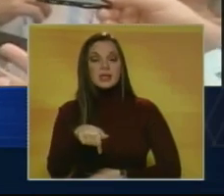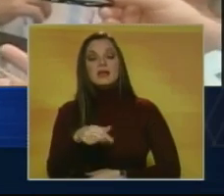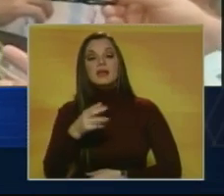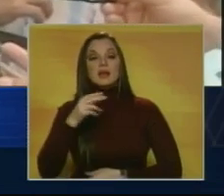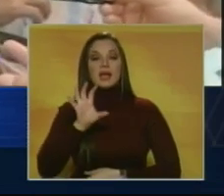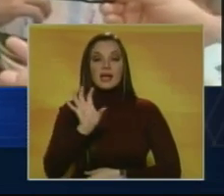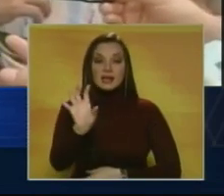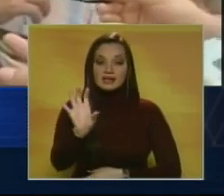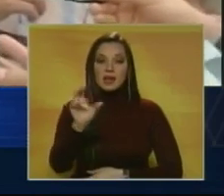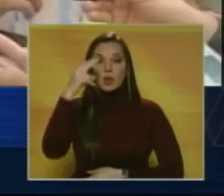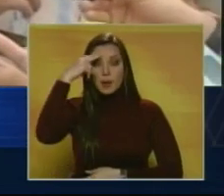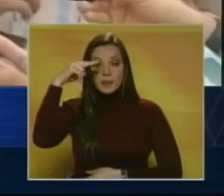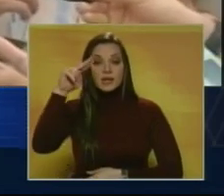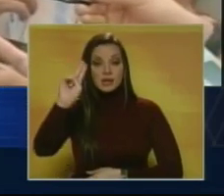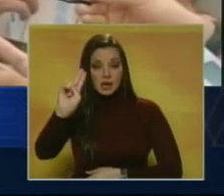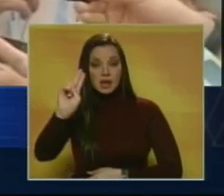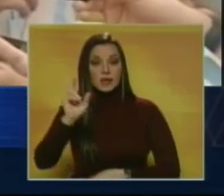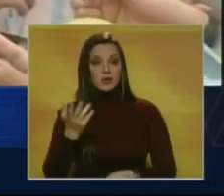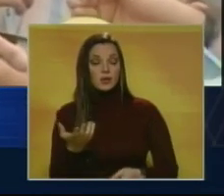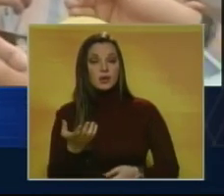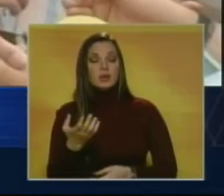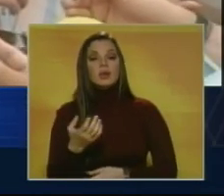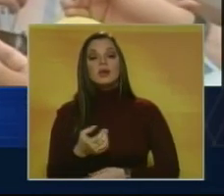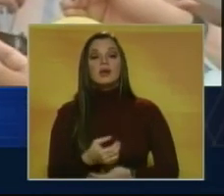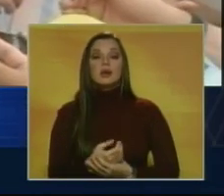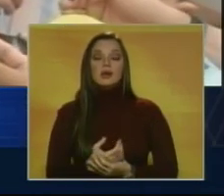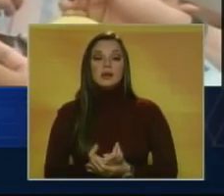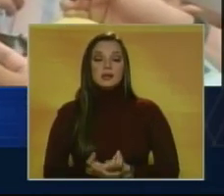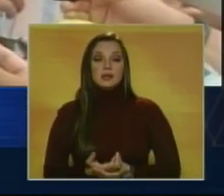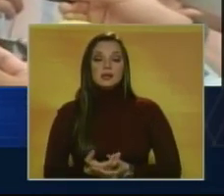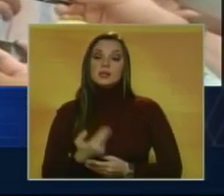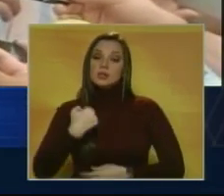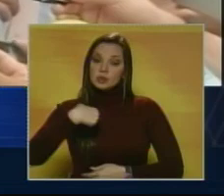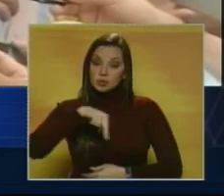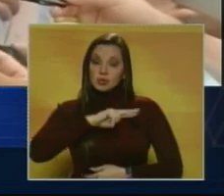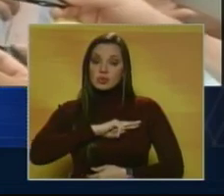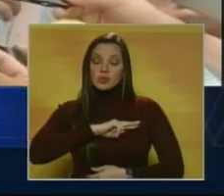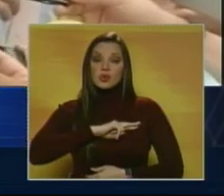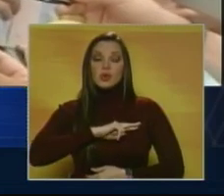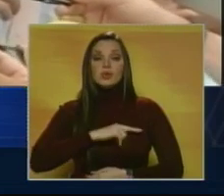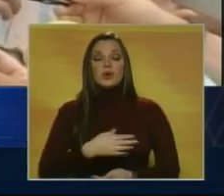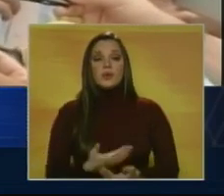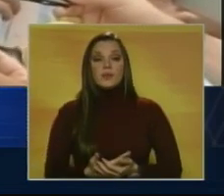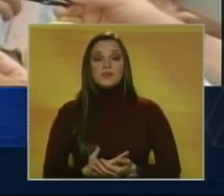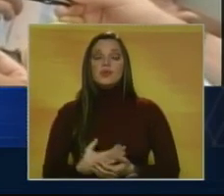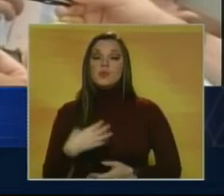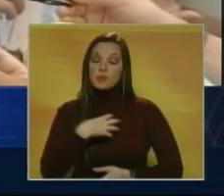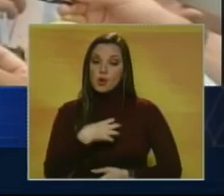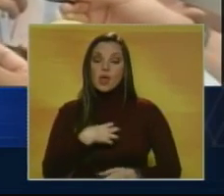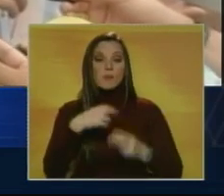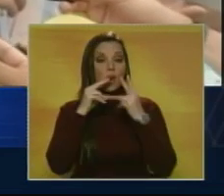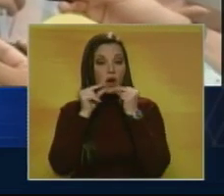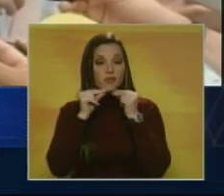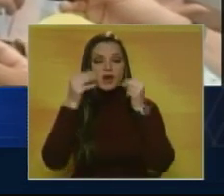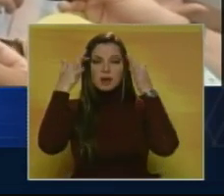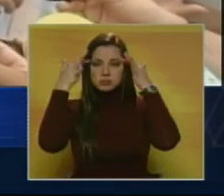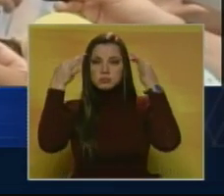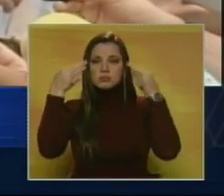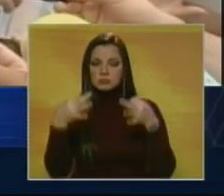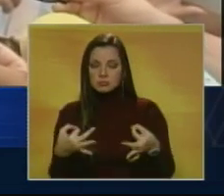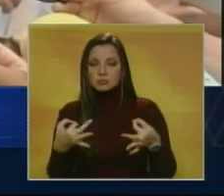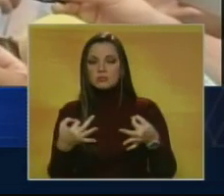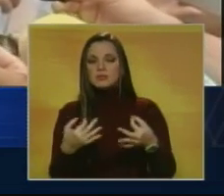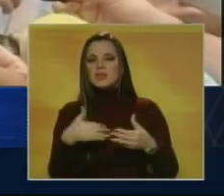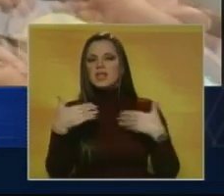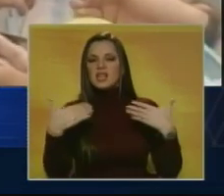mexicano evidentemente tengamos una posición precisa, clara, puntual y objetiva de cuáles serán las